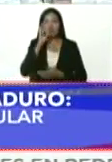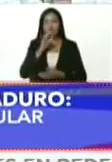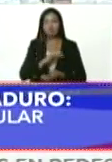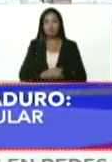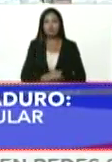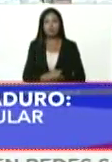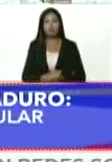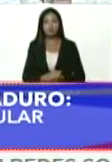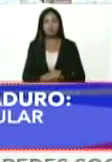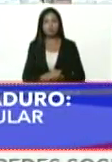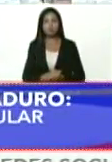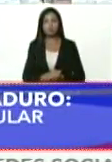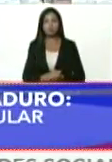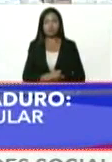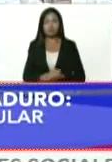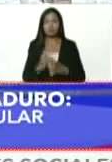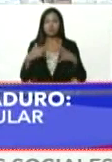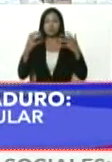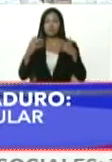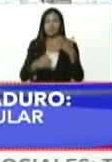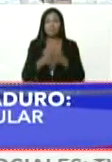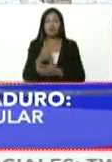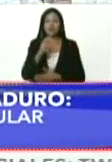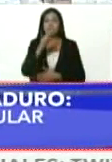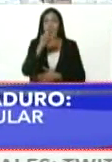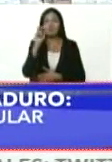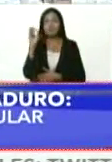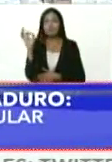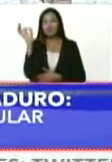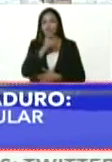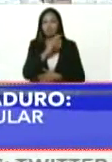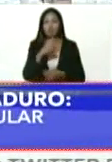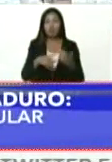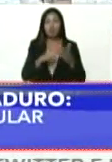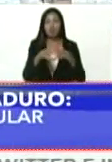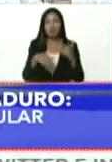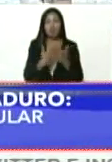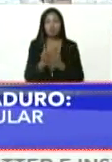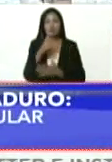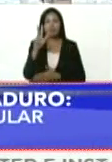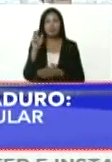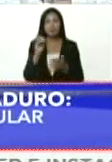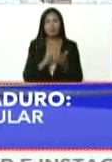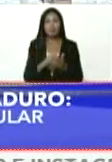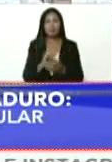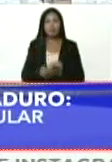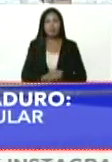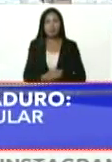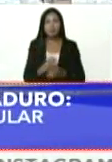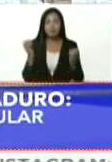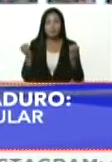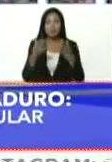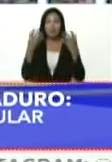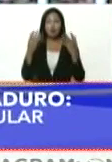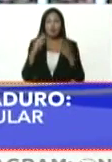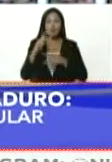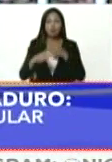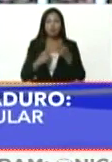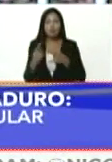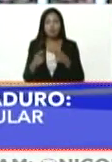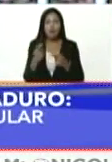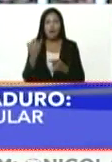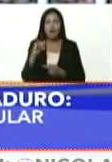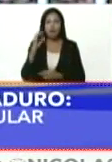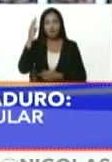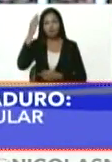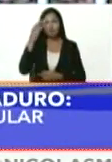De crecer de 300 cochinos a 3.000. Se logra el milagro productivo. Hay una gran